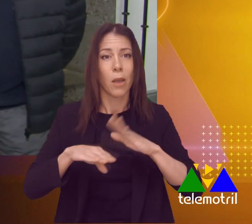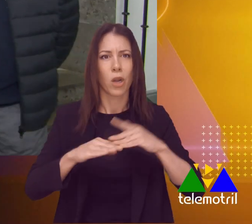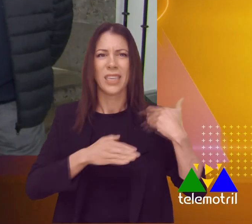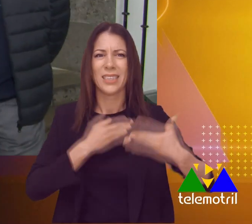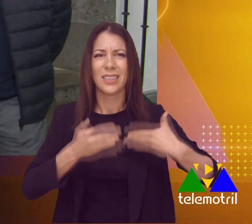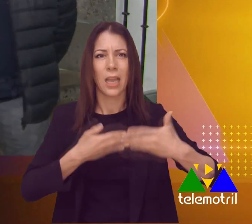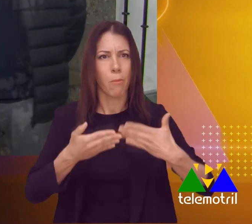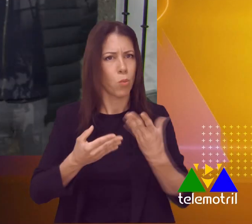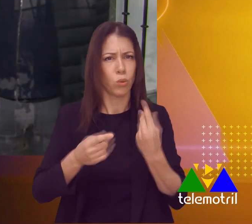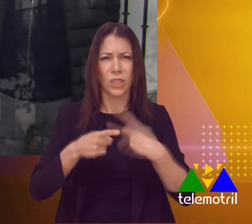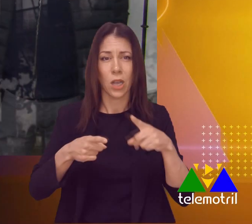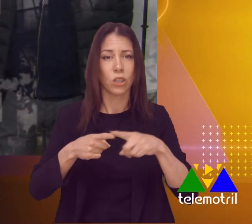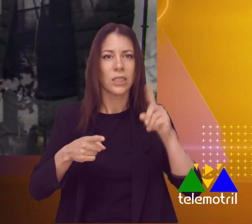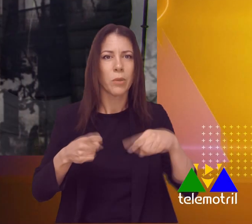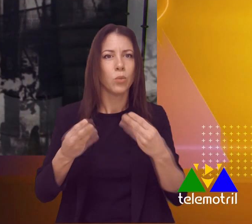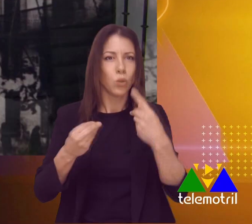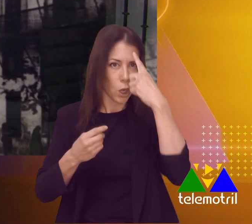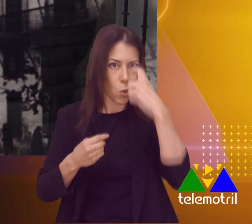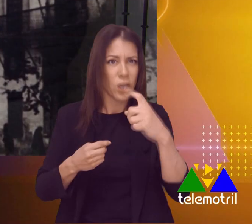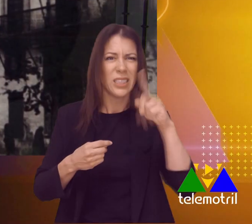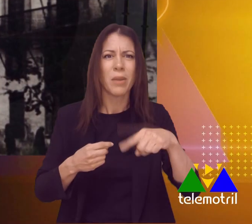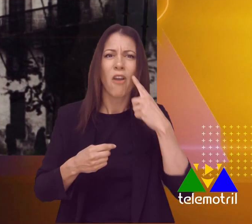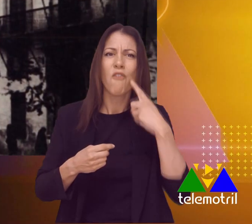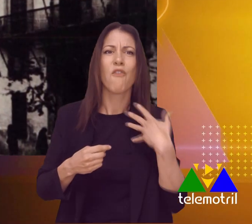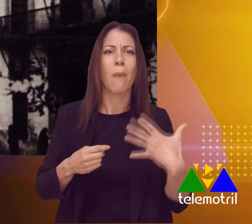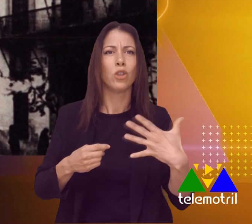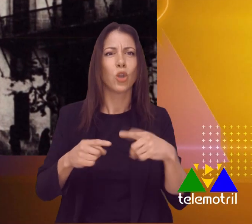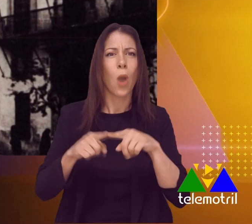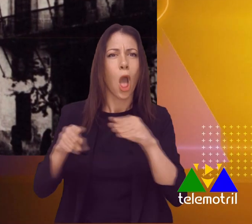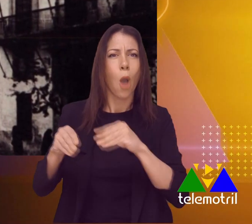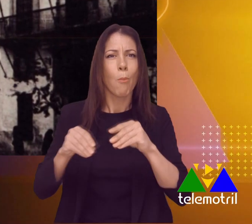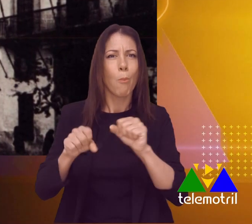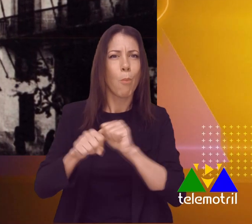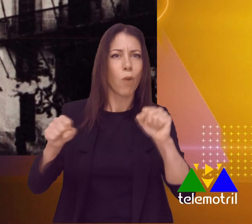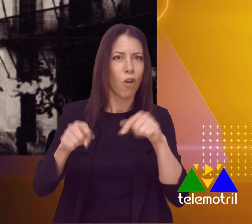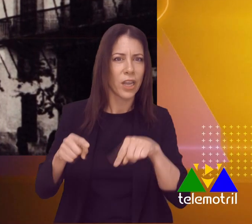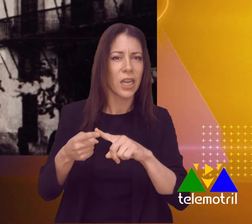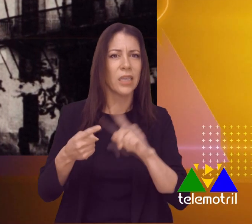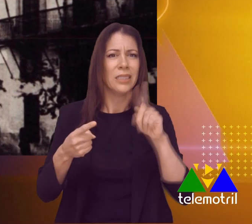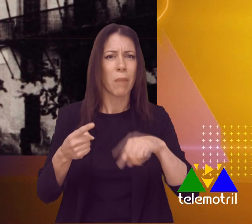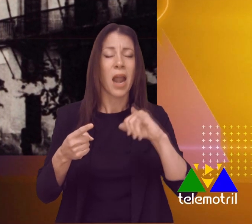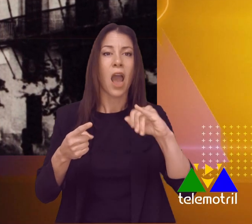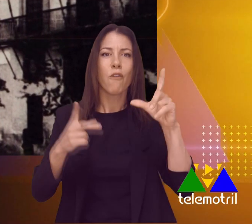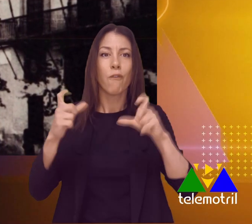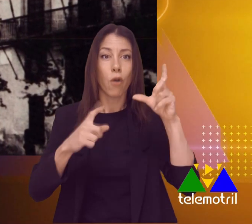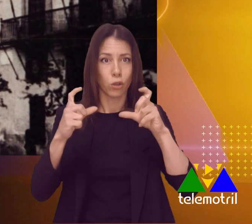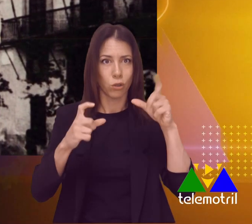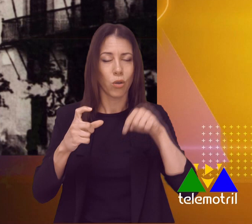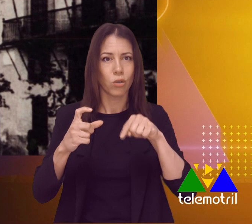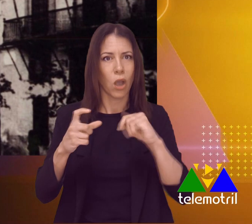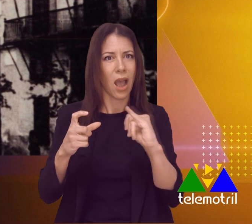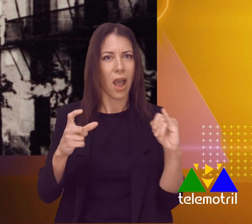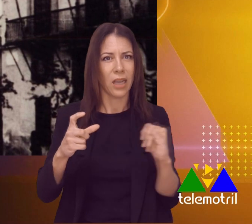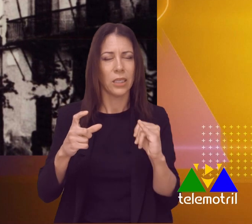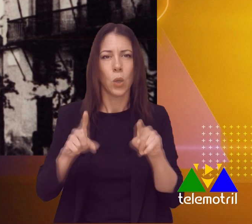han ocurrido muchas cosas. Muchos recuerdan sobre todo el famoso polvorín, famoso porque todavía existen algunas fotos, ¿no? Donde tenemos